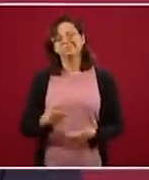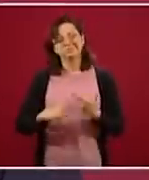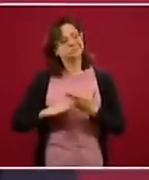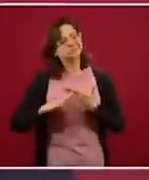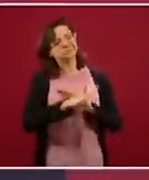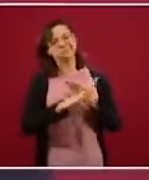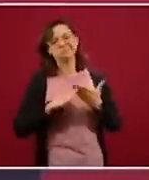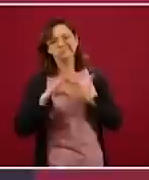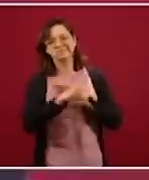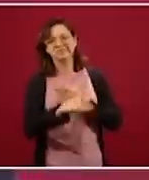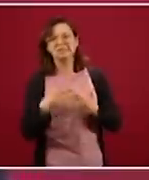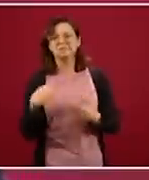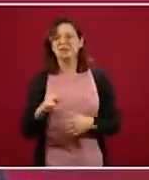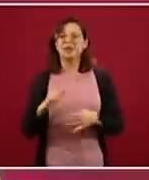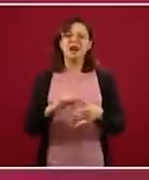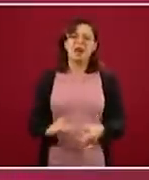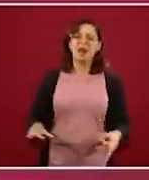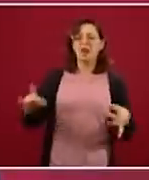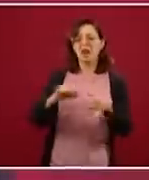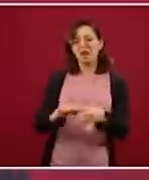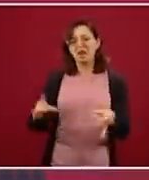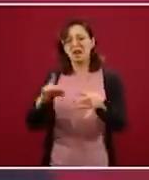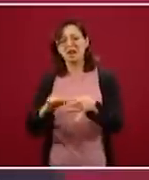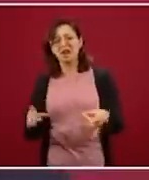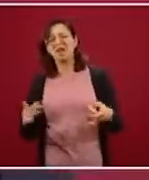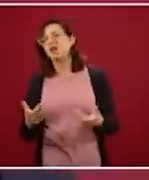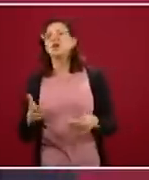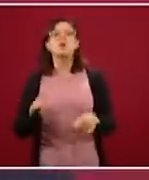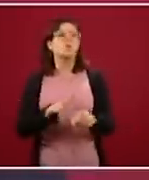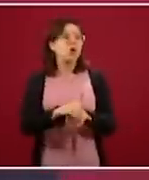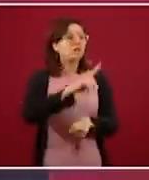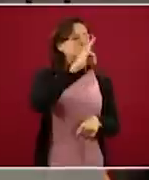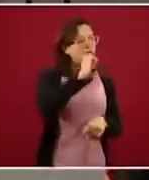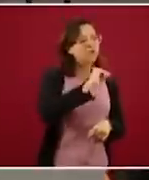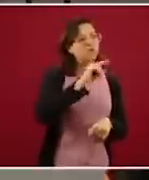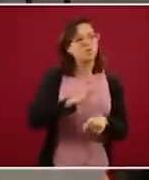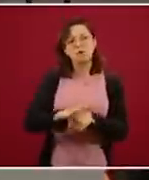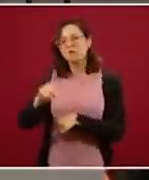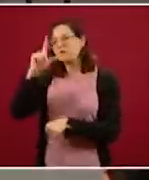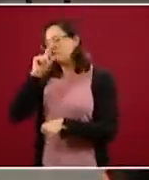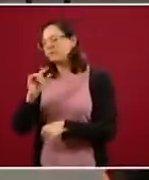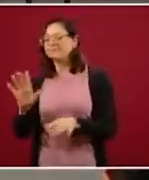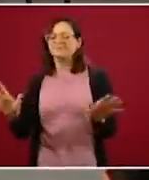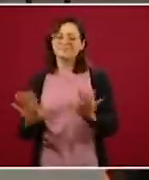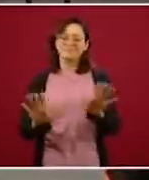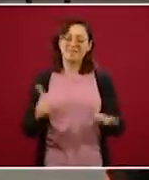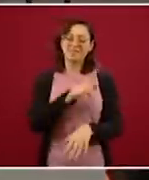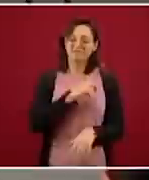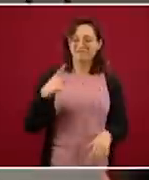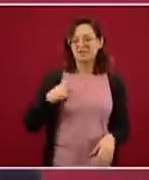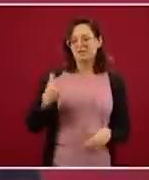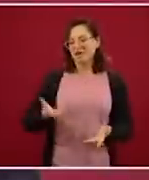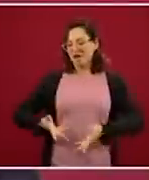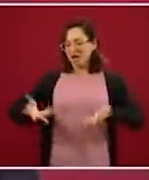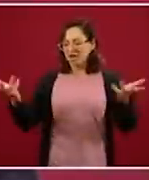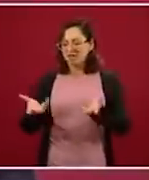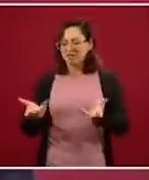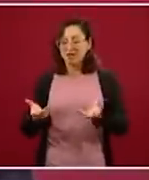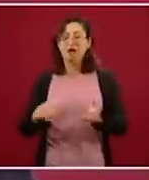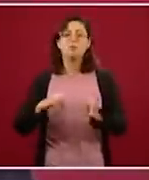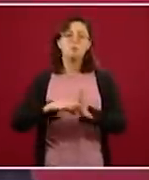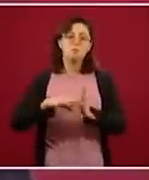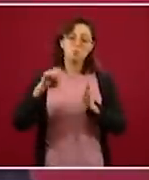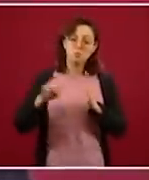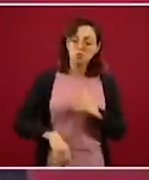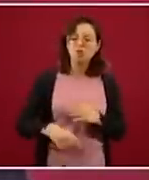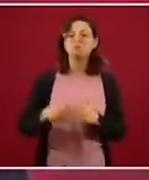teorización, más allá de preguntarnos qué falló en la igualdad formal o qué falló en la igualdad sustantiva, lo que se necesitan son acciones concretas, por ejemplo,